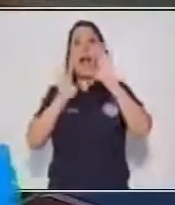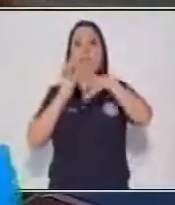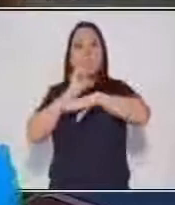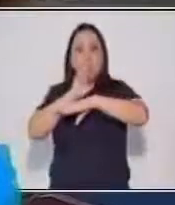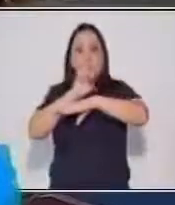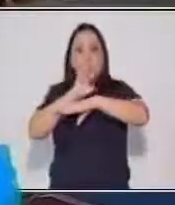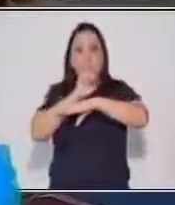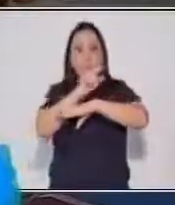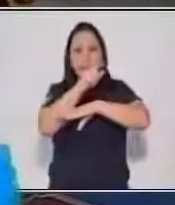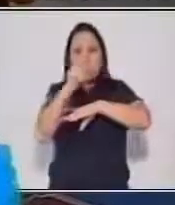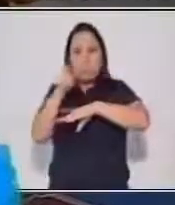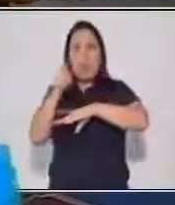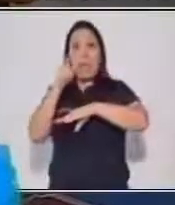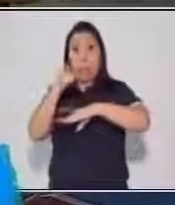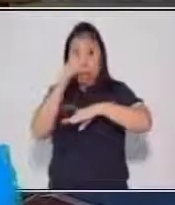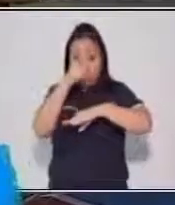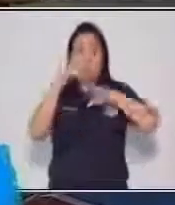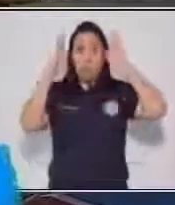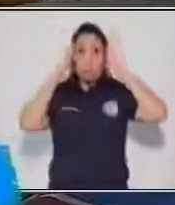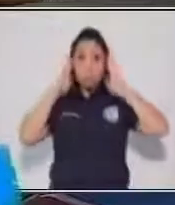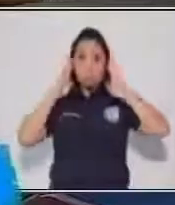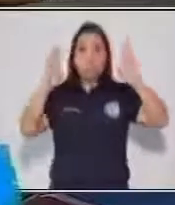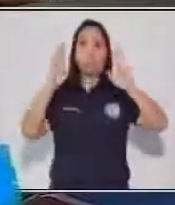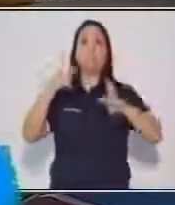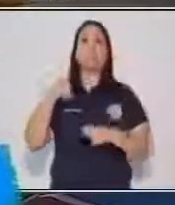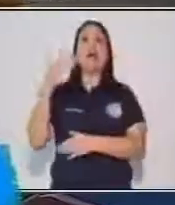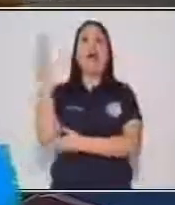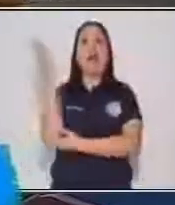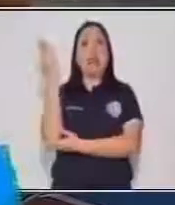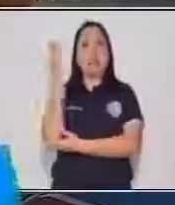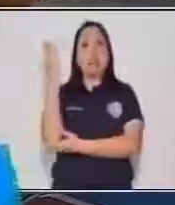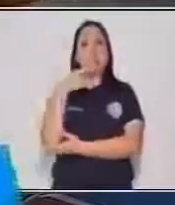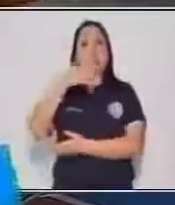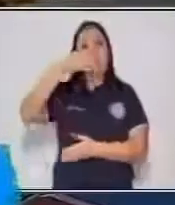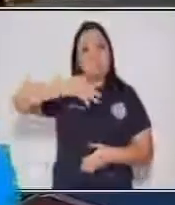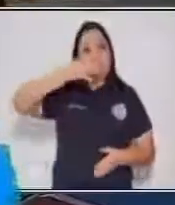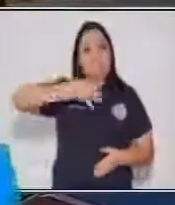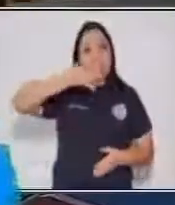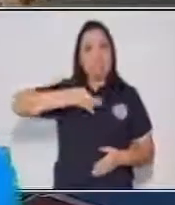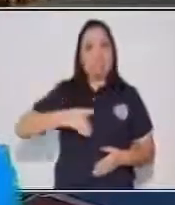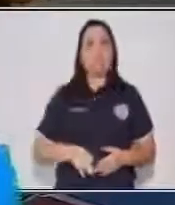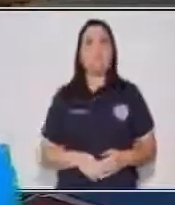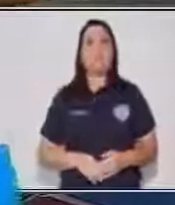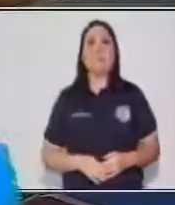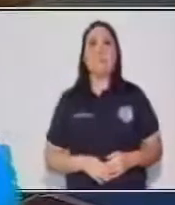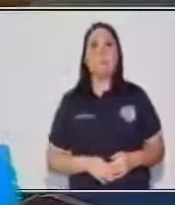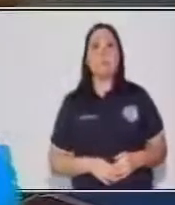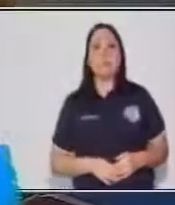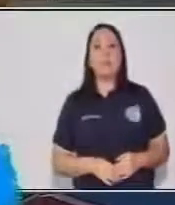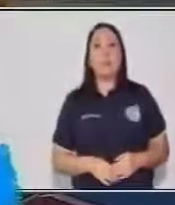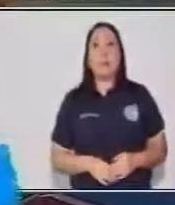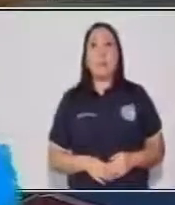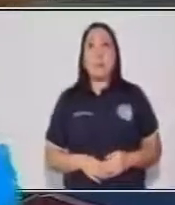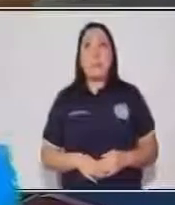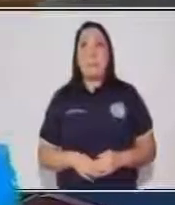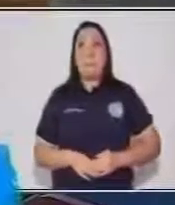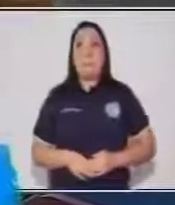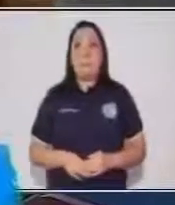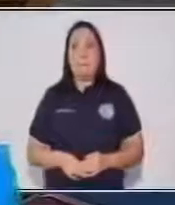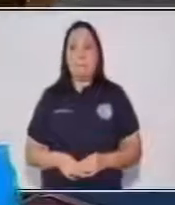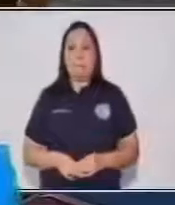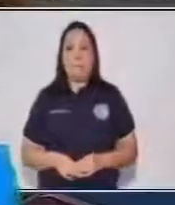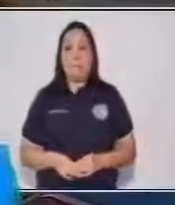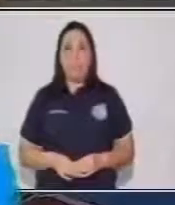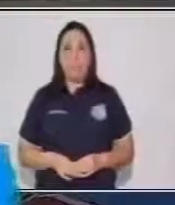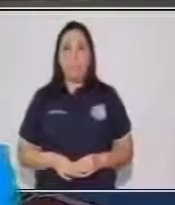deben hacer para que tu exposición sea la que tú sea excelente cuando tú la presentes al público al